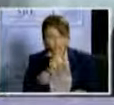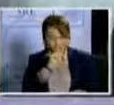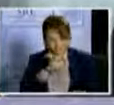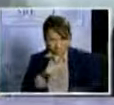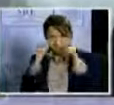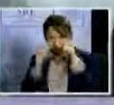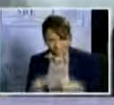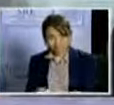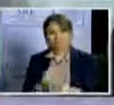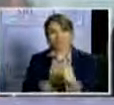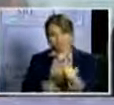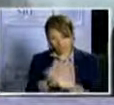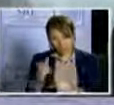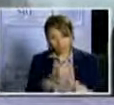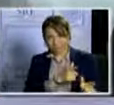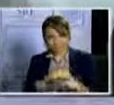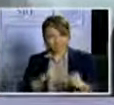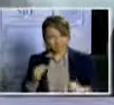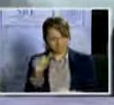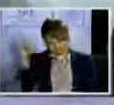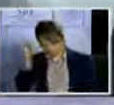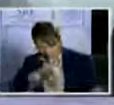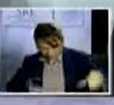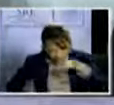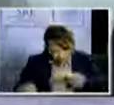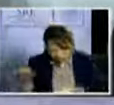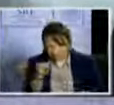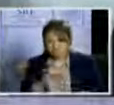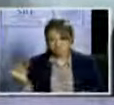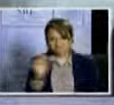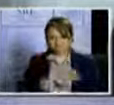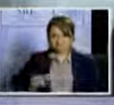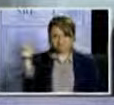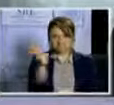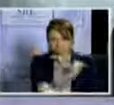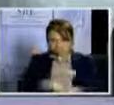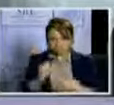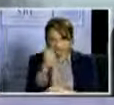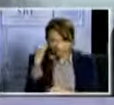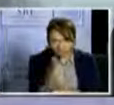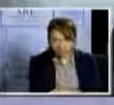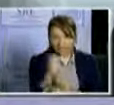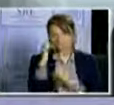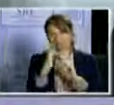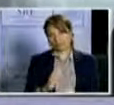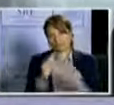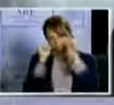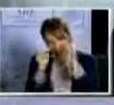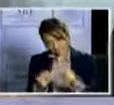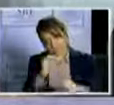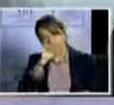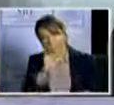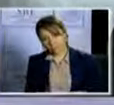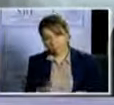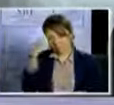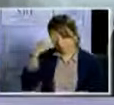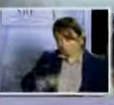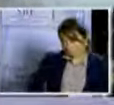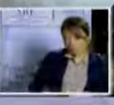y Viena, esta iniciativa para demostrar los nefastos resultados de cualquier ataque nuclear,